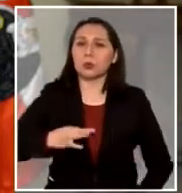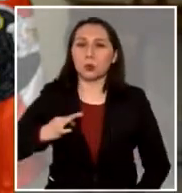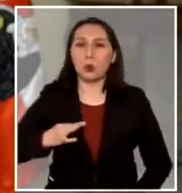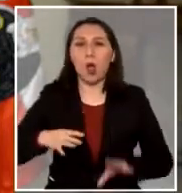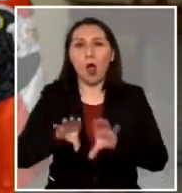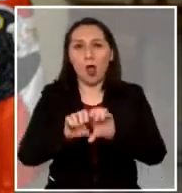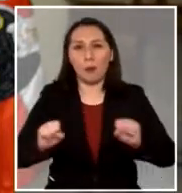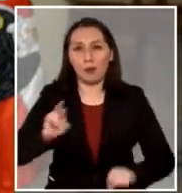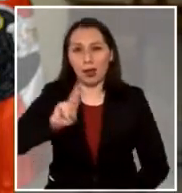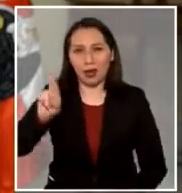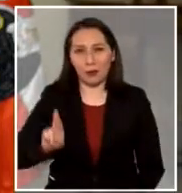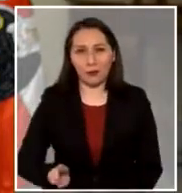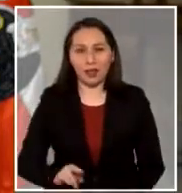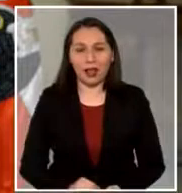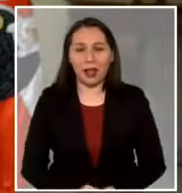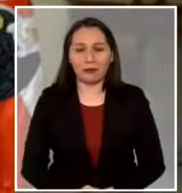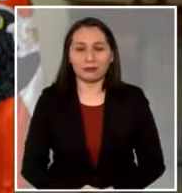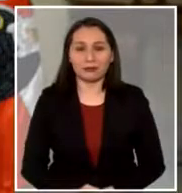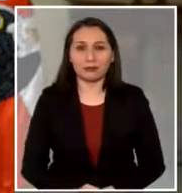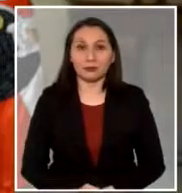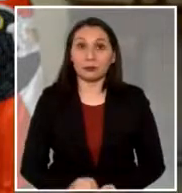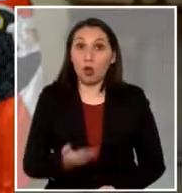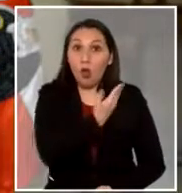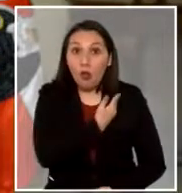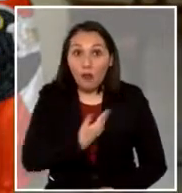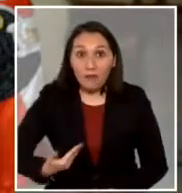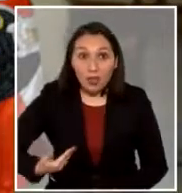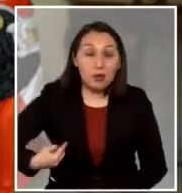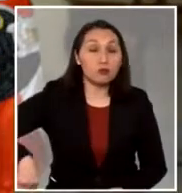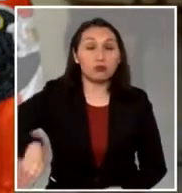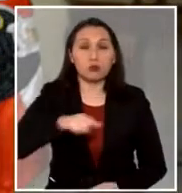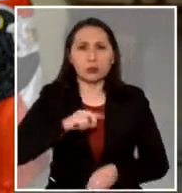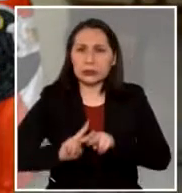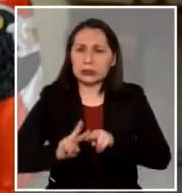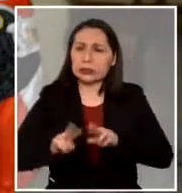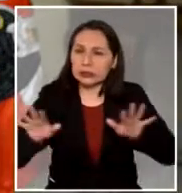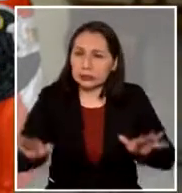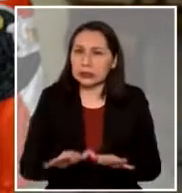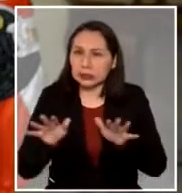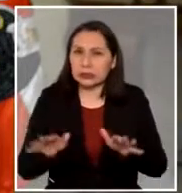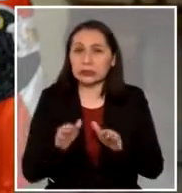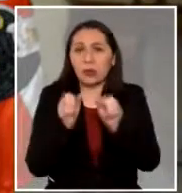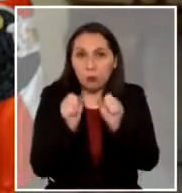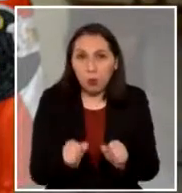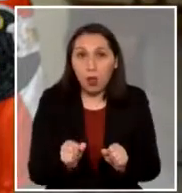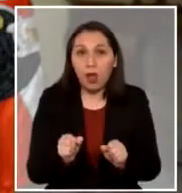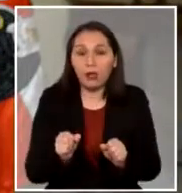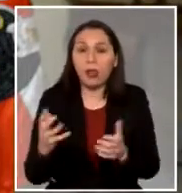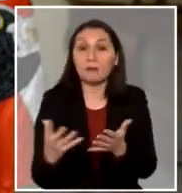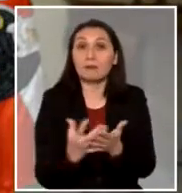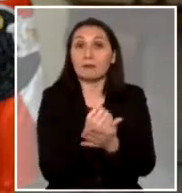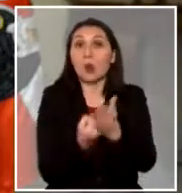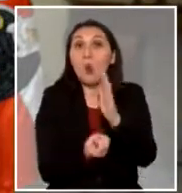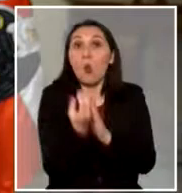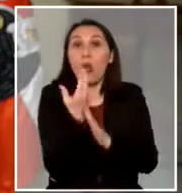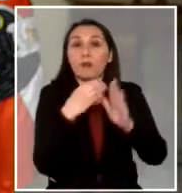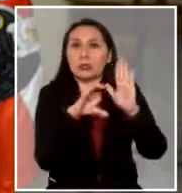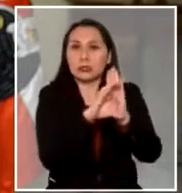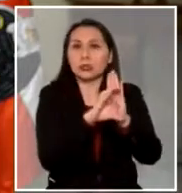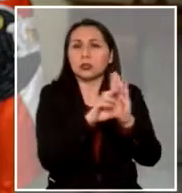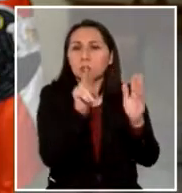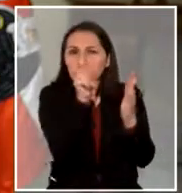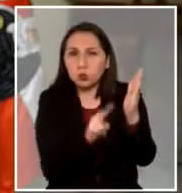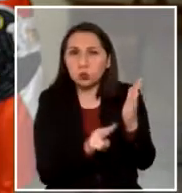compromiso republicano nuestro gobierno hará todos los esfuerzos que estén a su alcance para que el nuevo texto se lea y